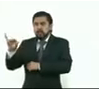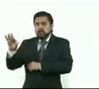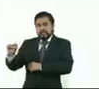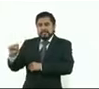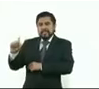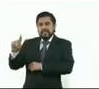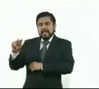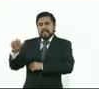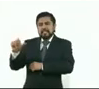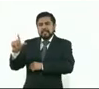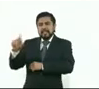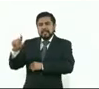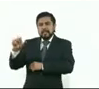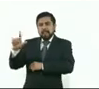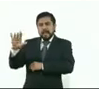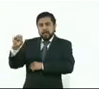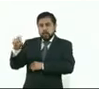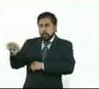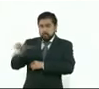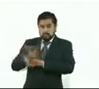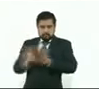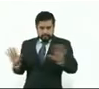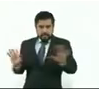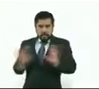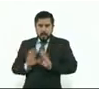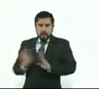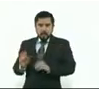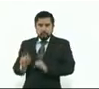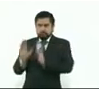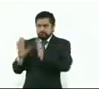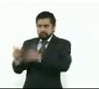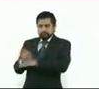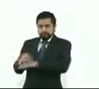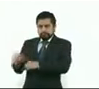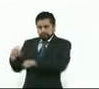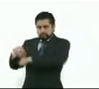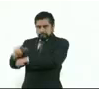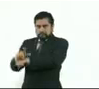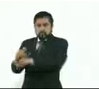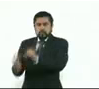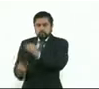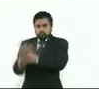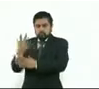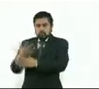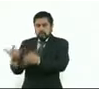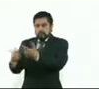pero es importante, cubre varios pueblos, entre ellos Tullehualco, que es un pueblo